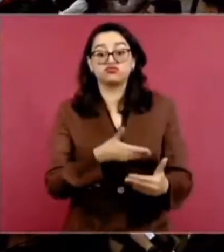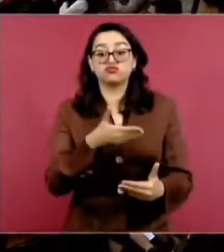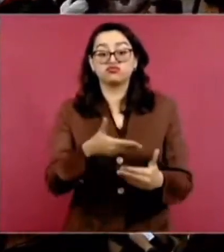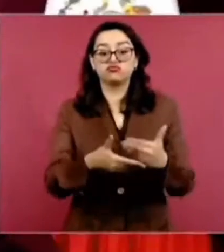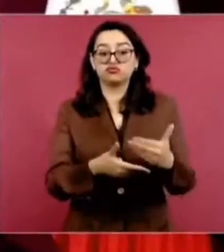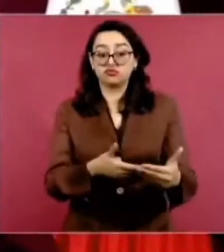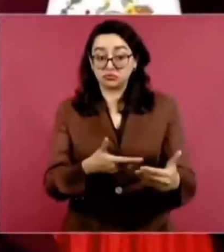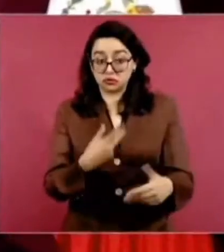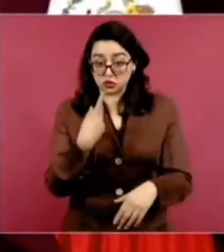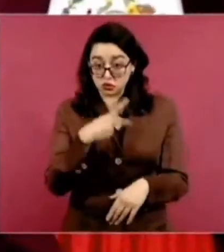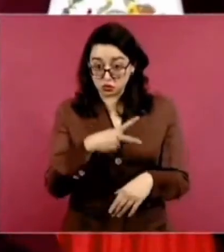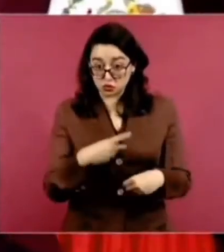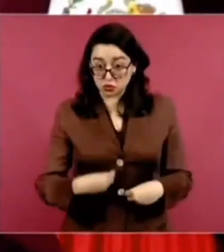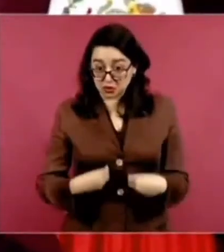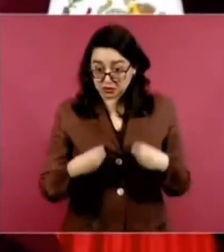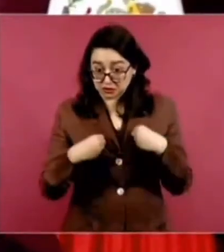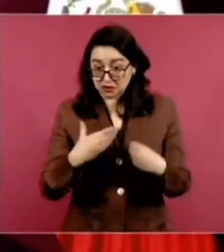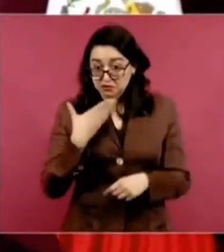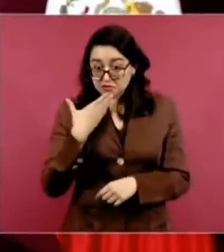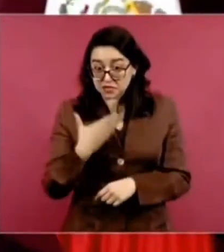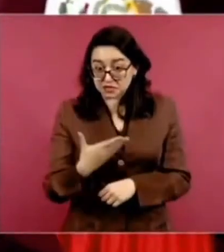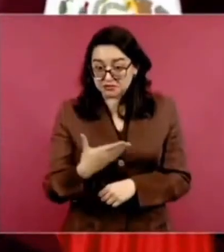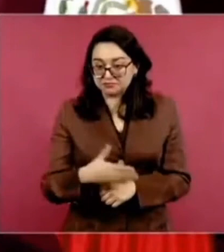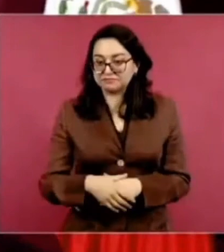no les va bien.